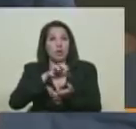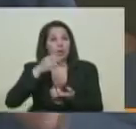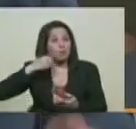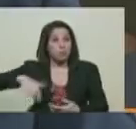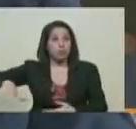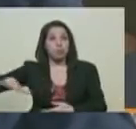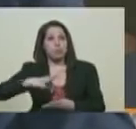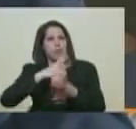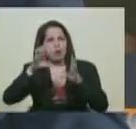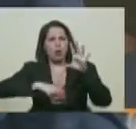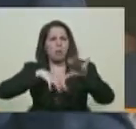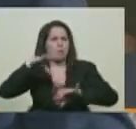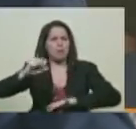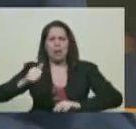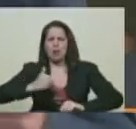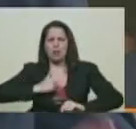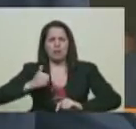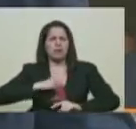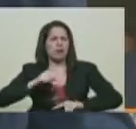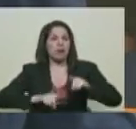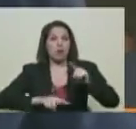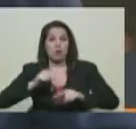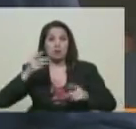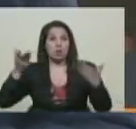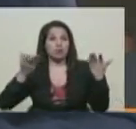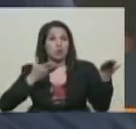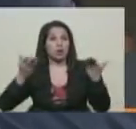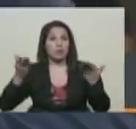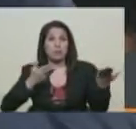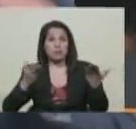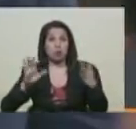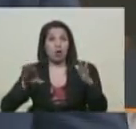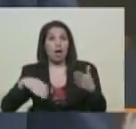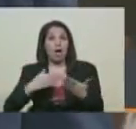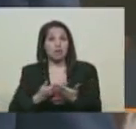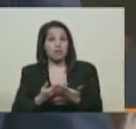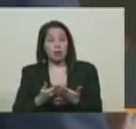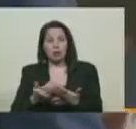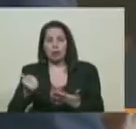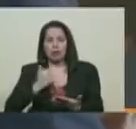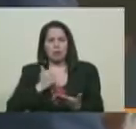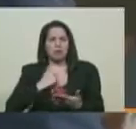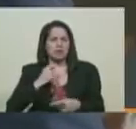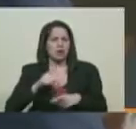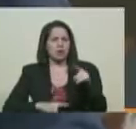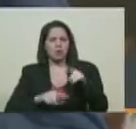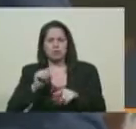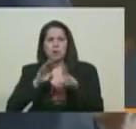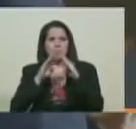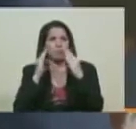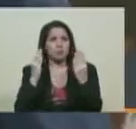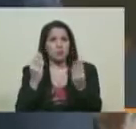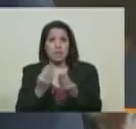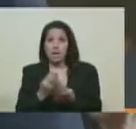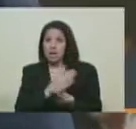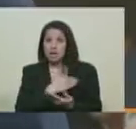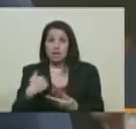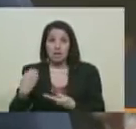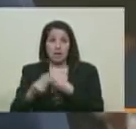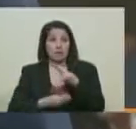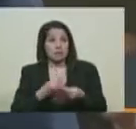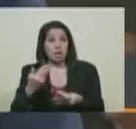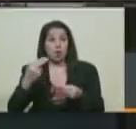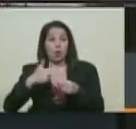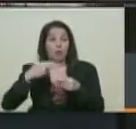compra, adquisición de cualquier bien o servicio, hasta cualquier acción mundial con nuestro petro.